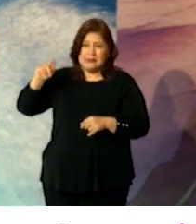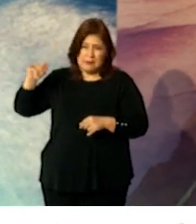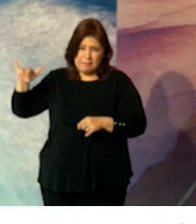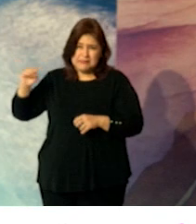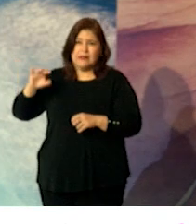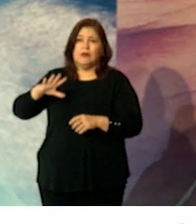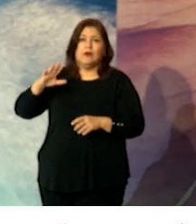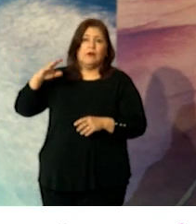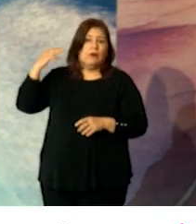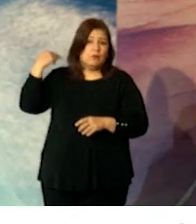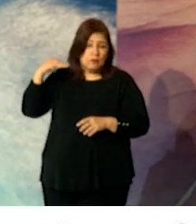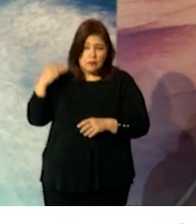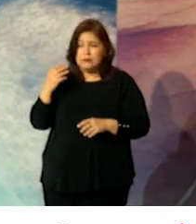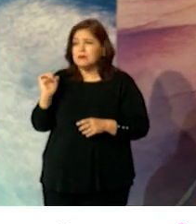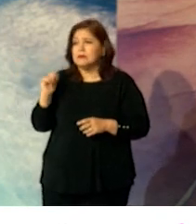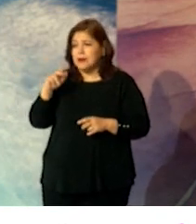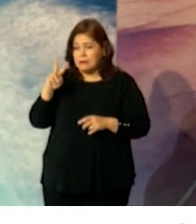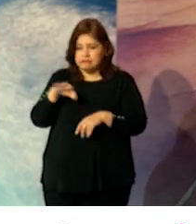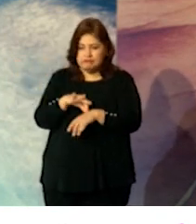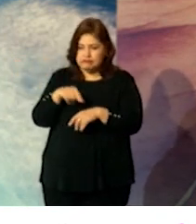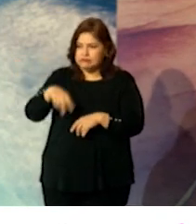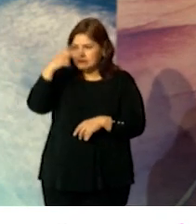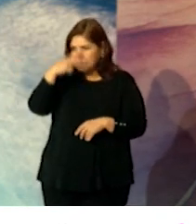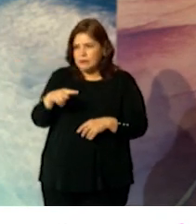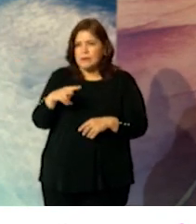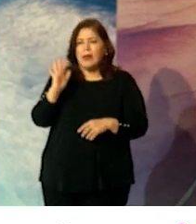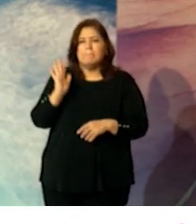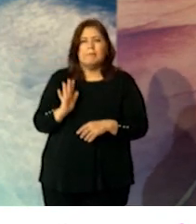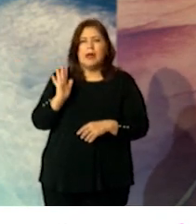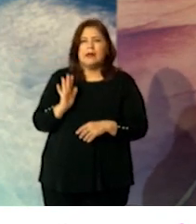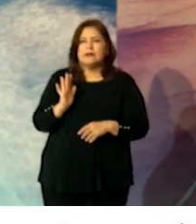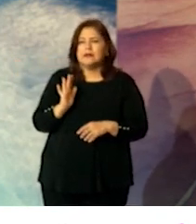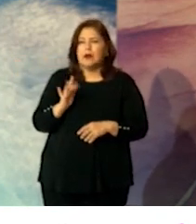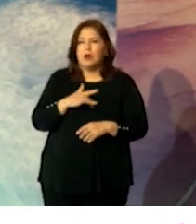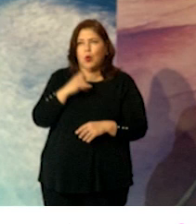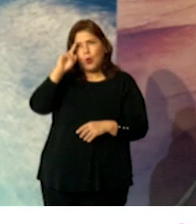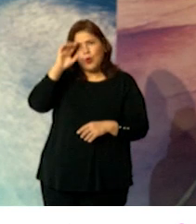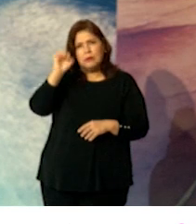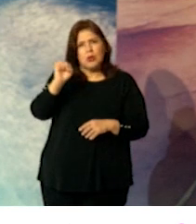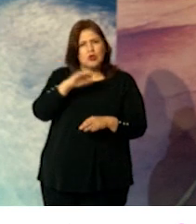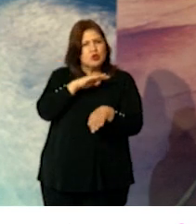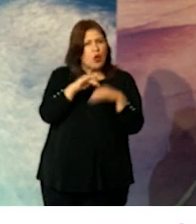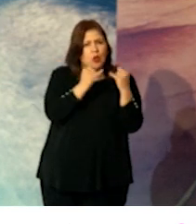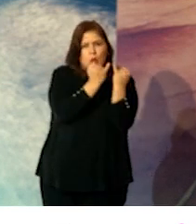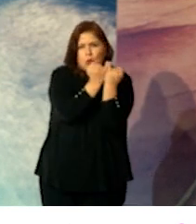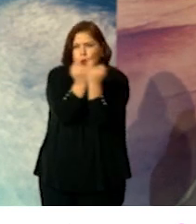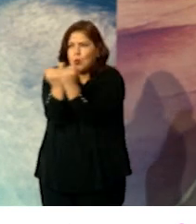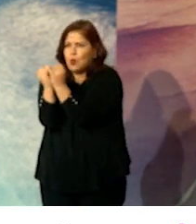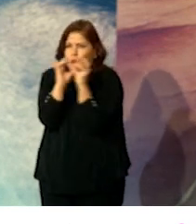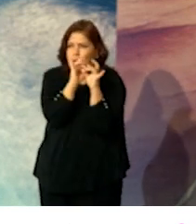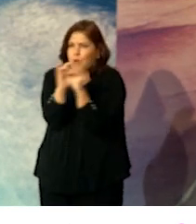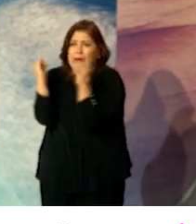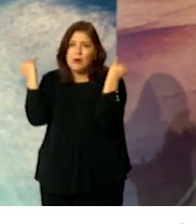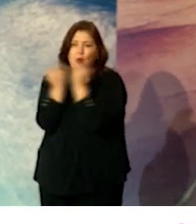tenemos esta idea en México, lo voy a decir desde mi experiencia, esta hegemonización, este concepto de que todo tiene que ser igual. No, para